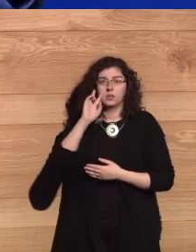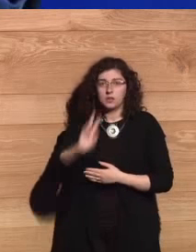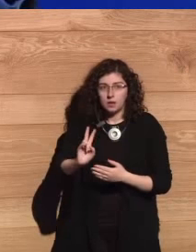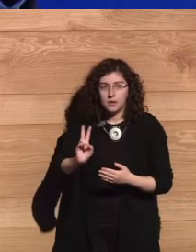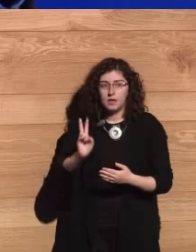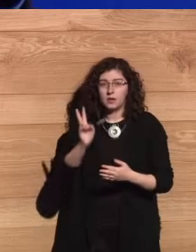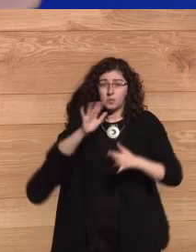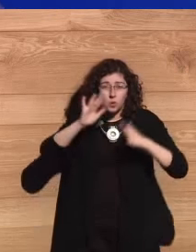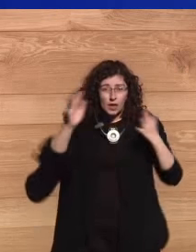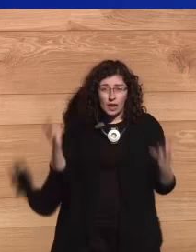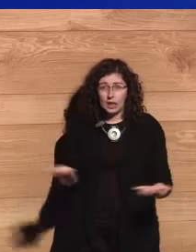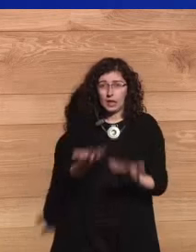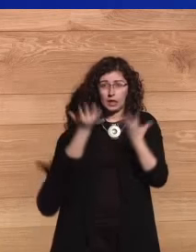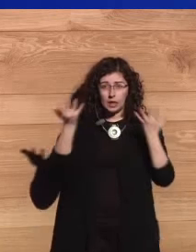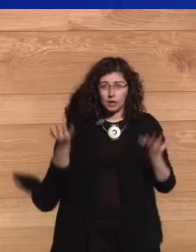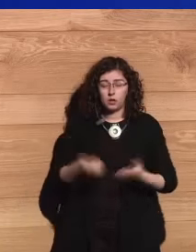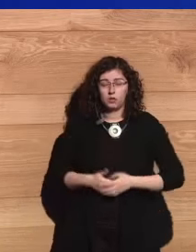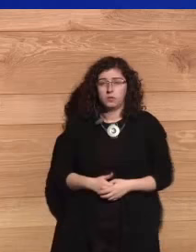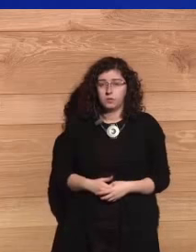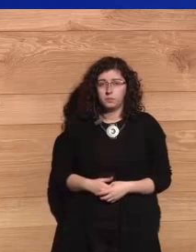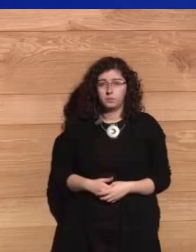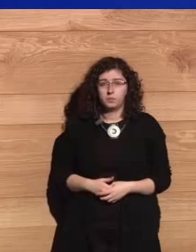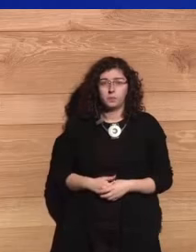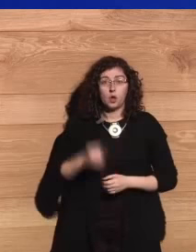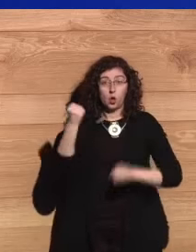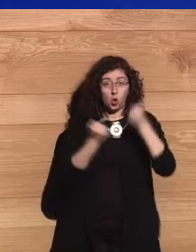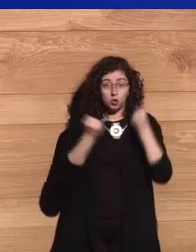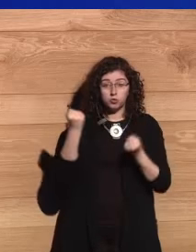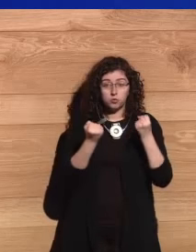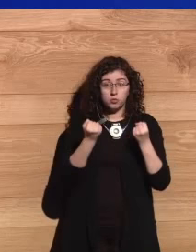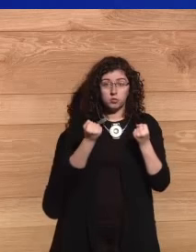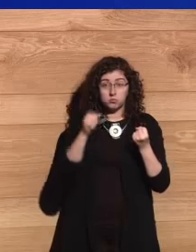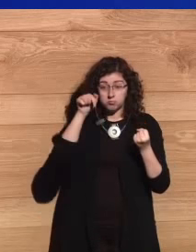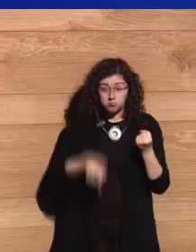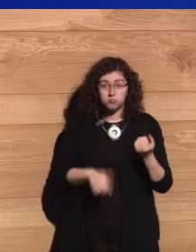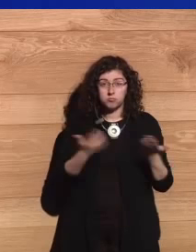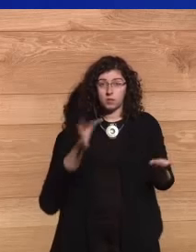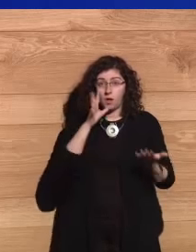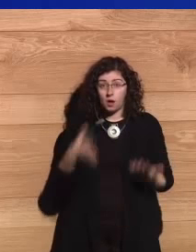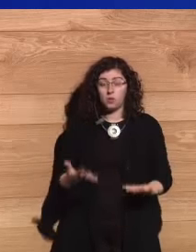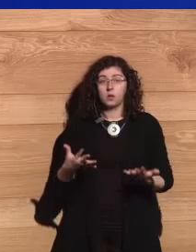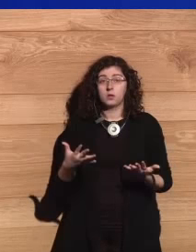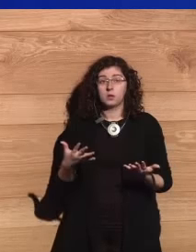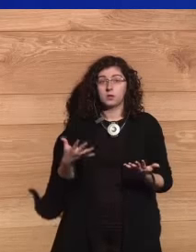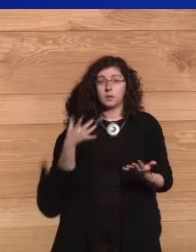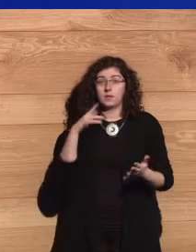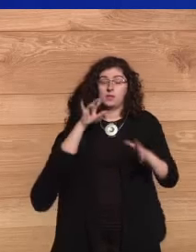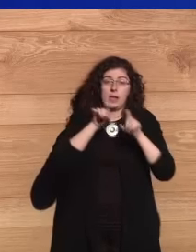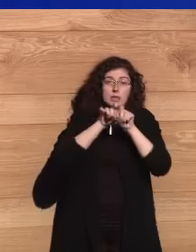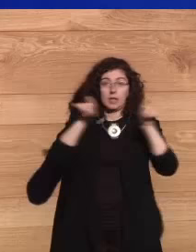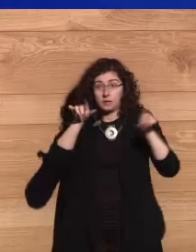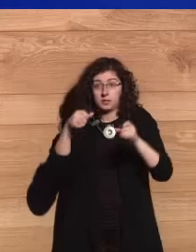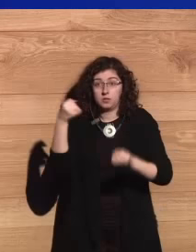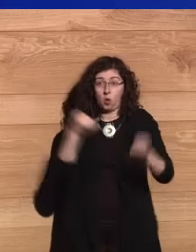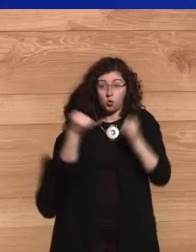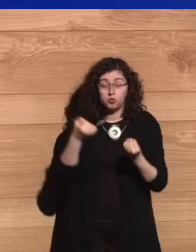voladores ultraligeros. Los coches hoy día, la industria automotriz